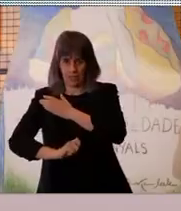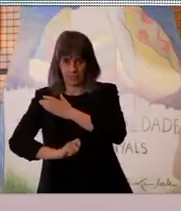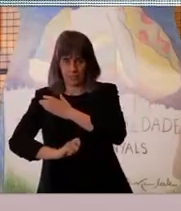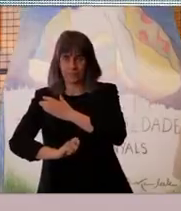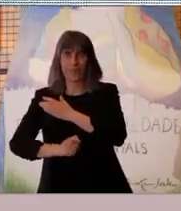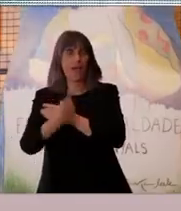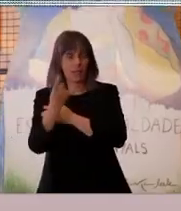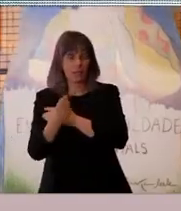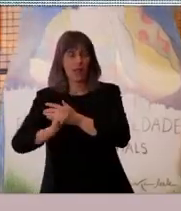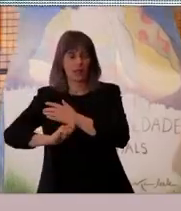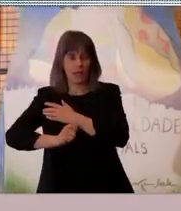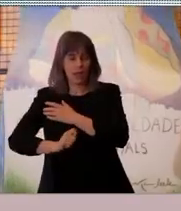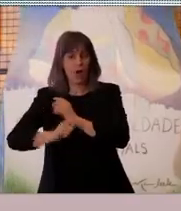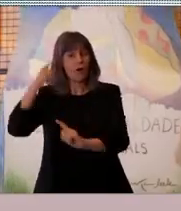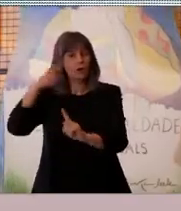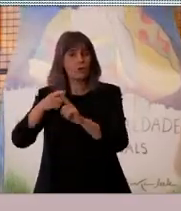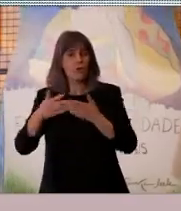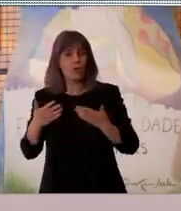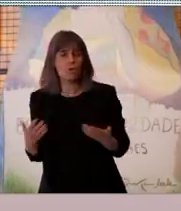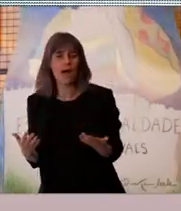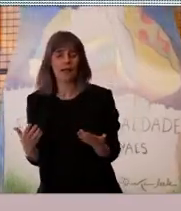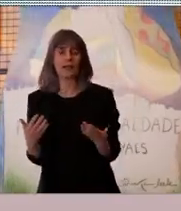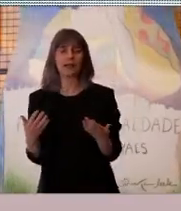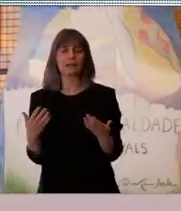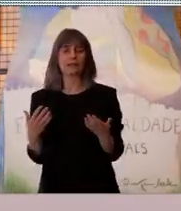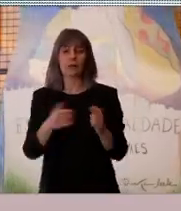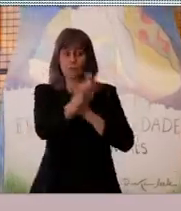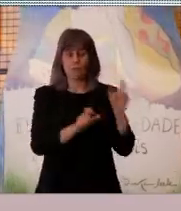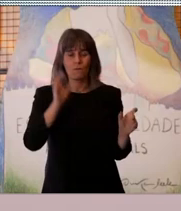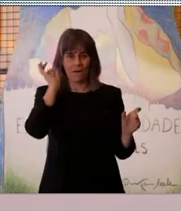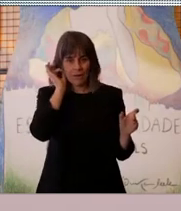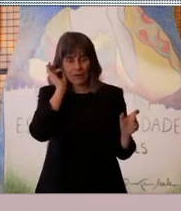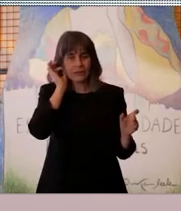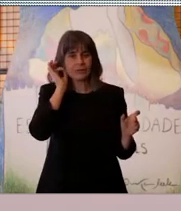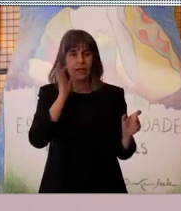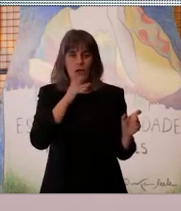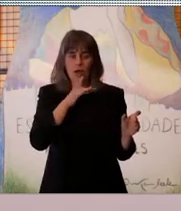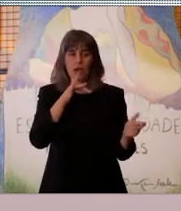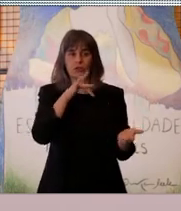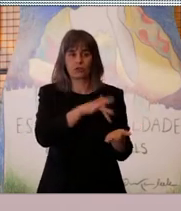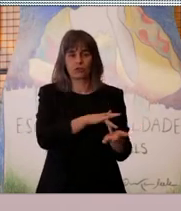mucho estrategia para a que para que a las mujeres que están en